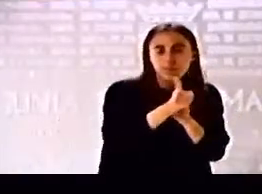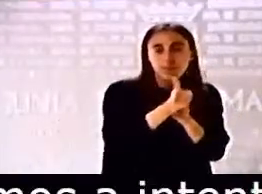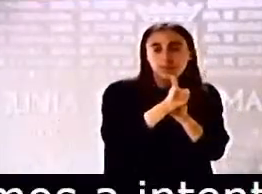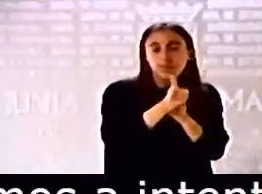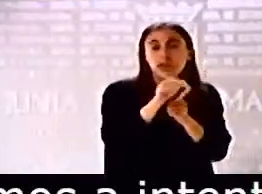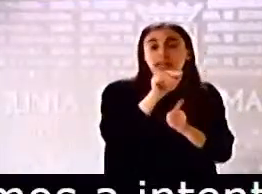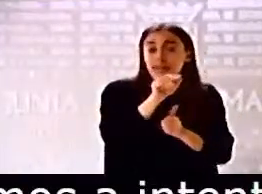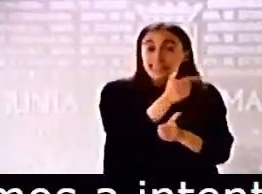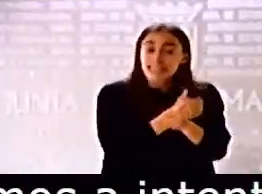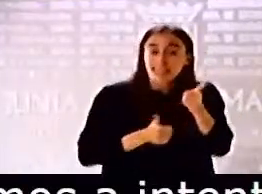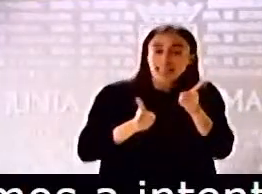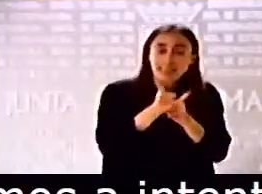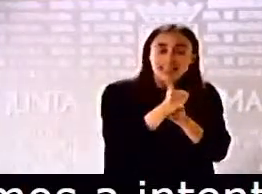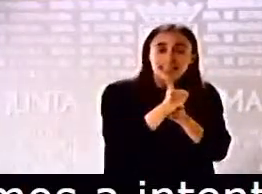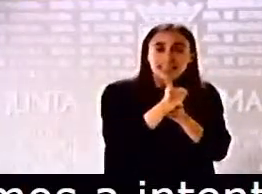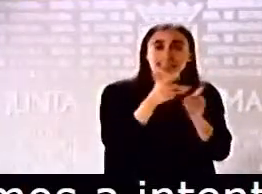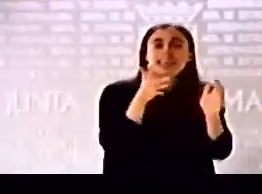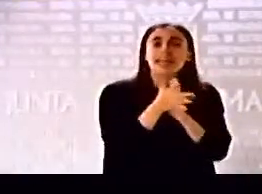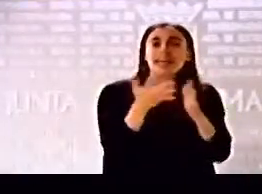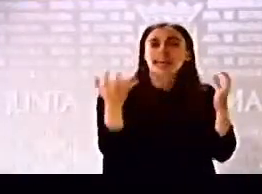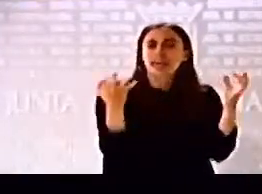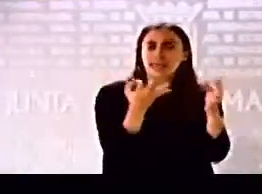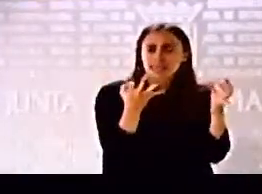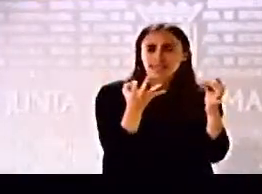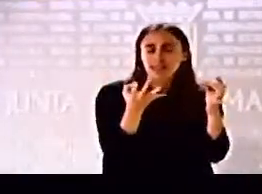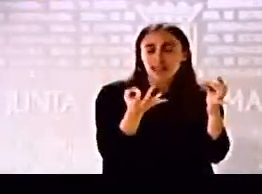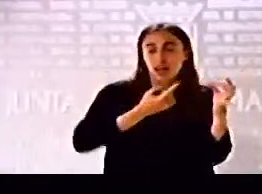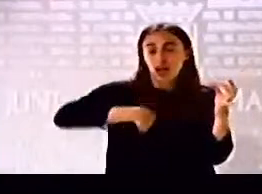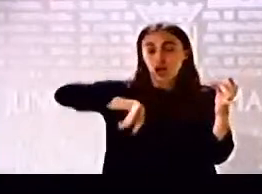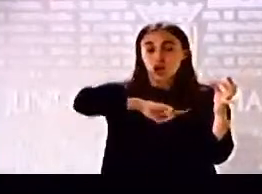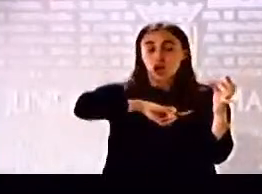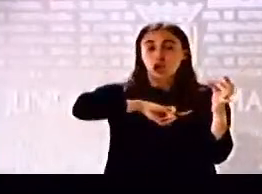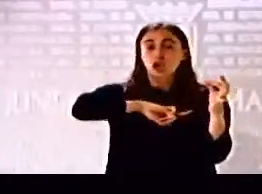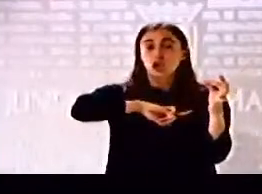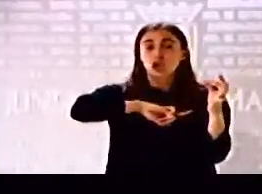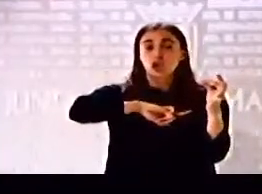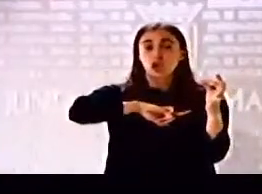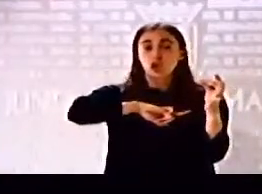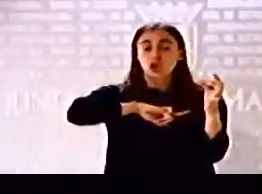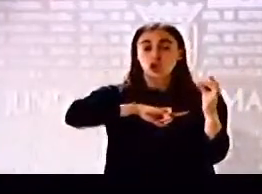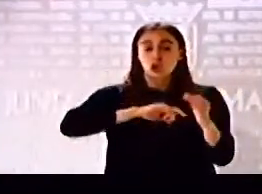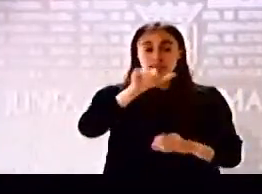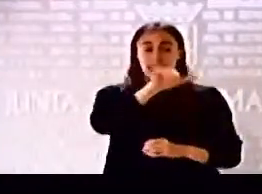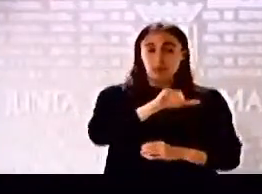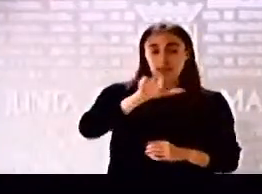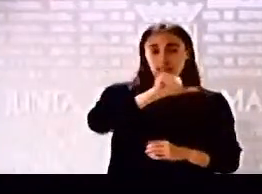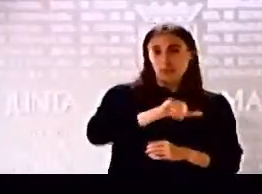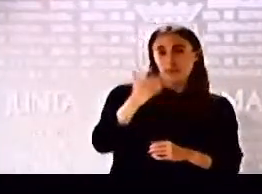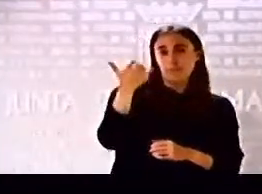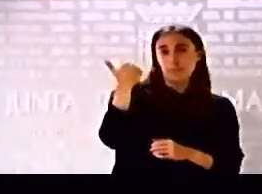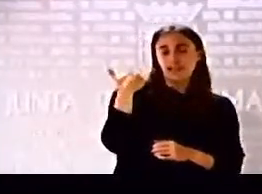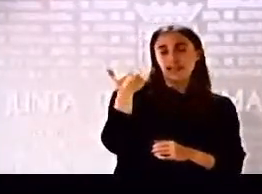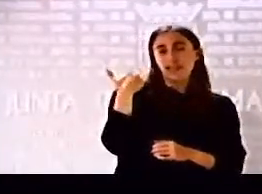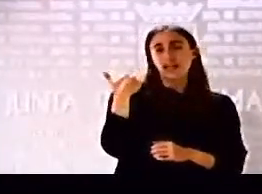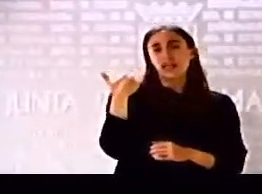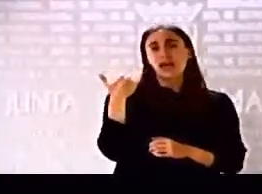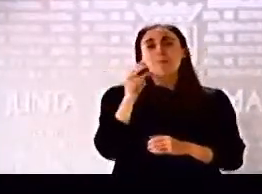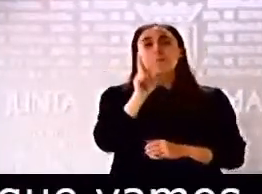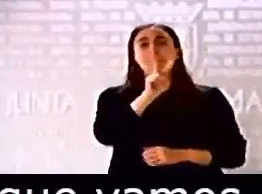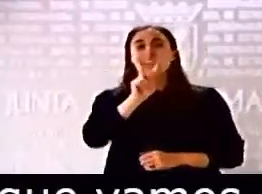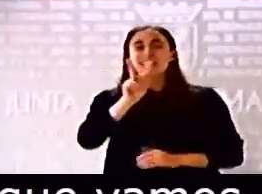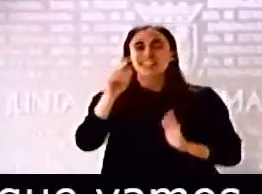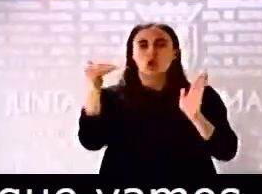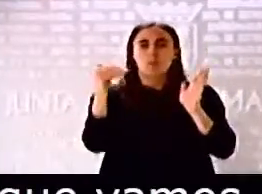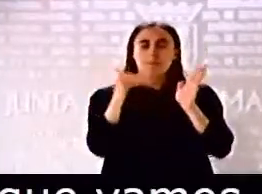Este adelantarnos al virus ha supuesto que hayamos hecho en las últimas semanas una media de 22.000